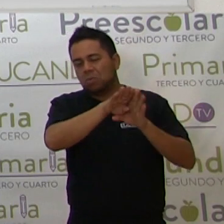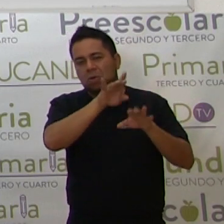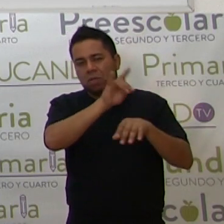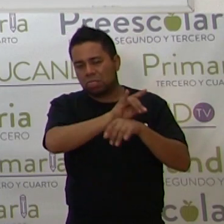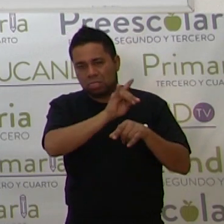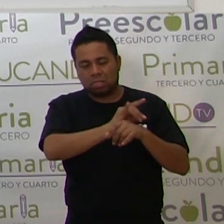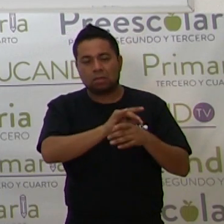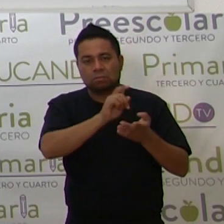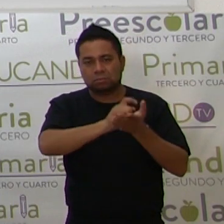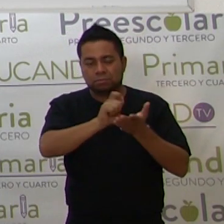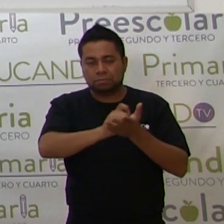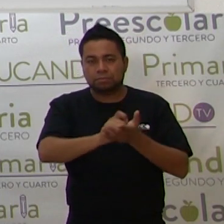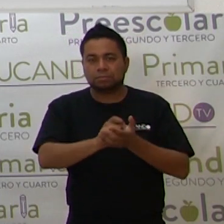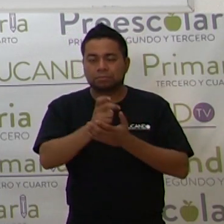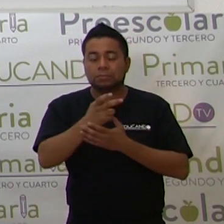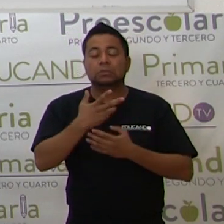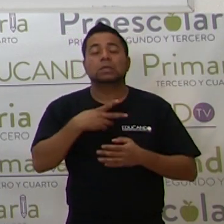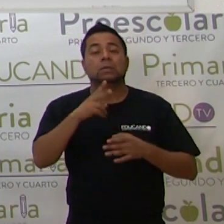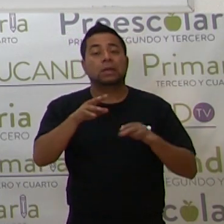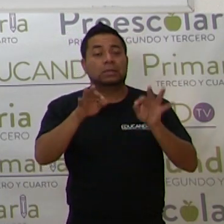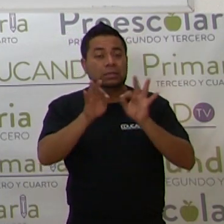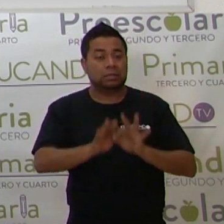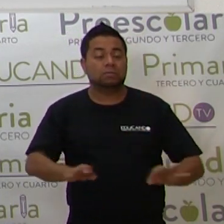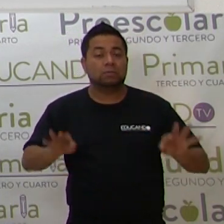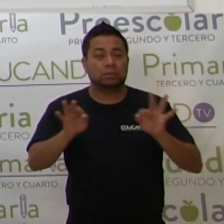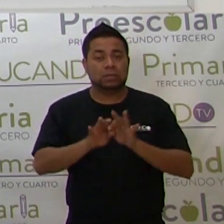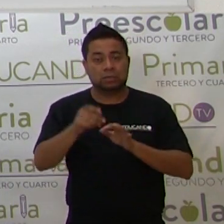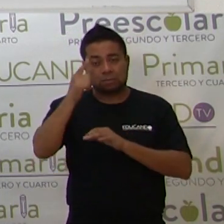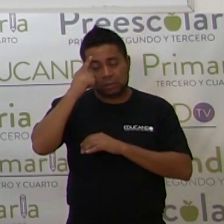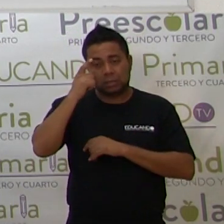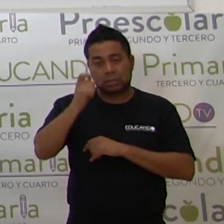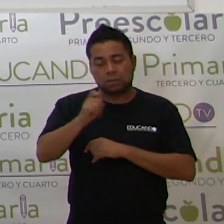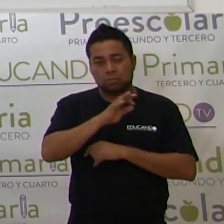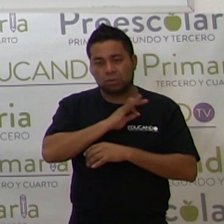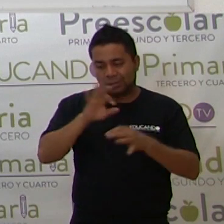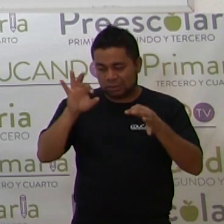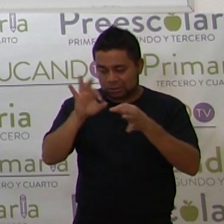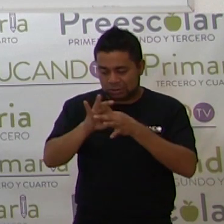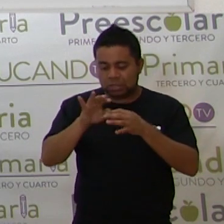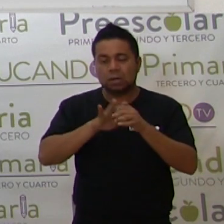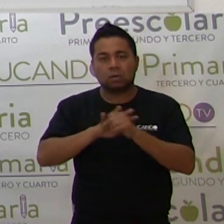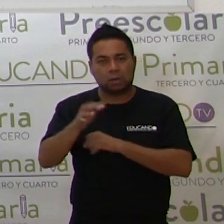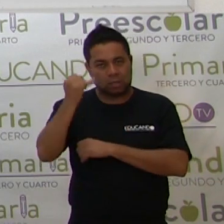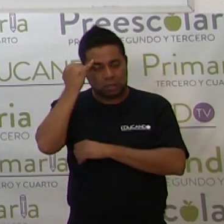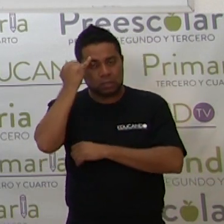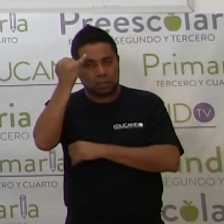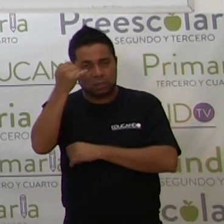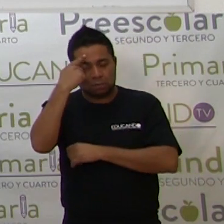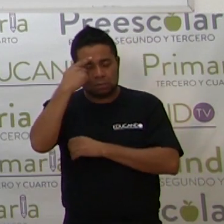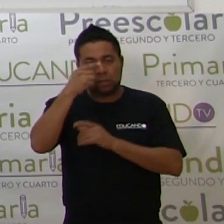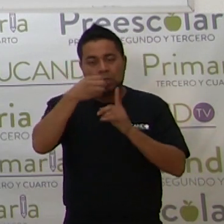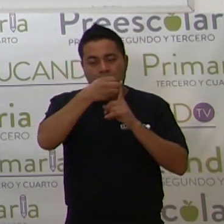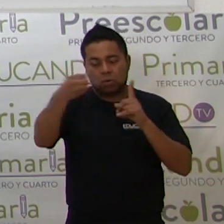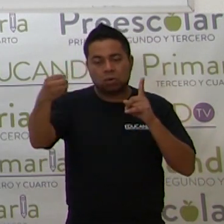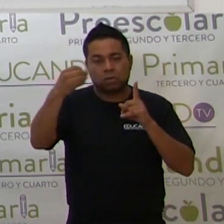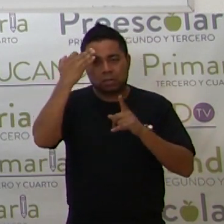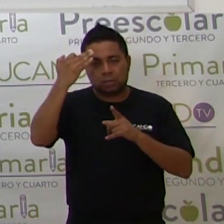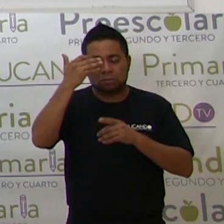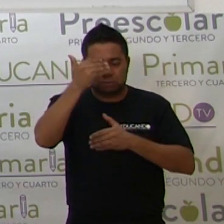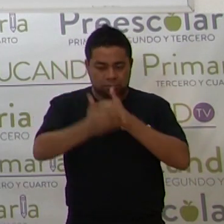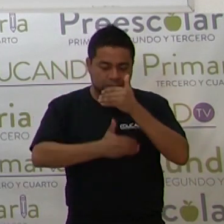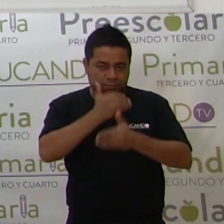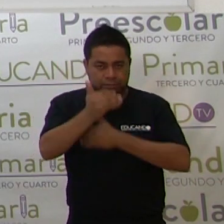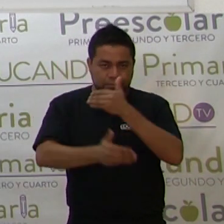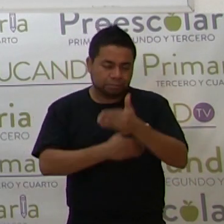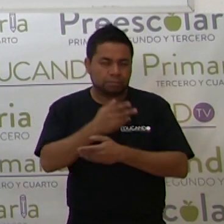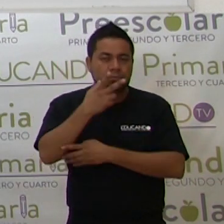descripción. Es por ello la importancia de poder hilar las ideas en el orden cronológico,